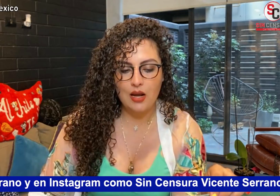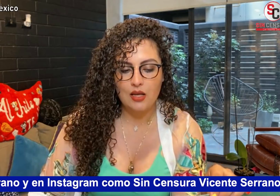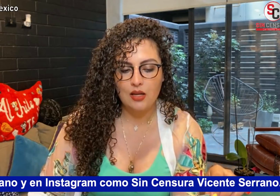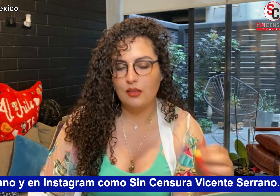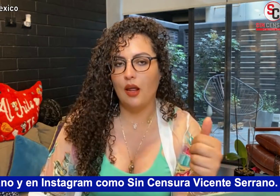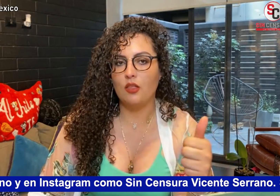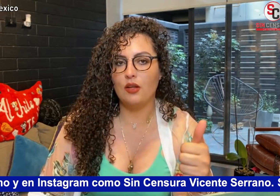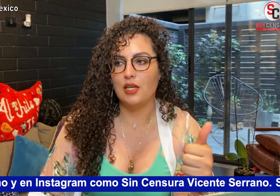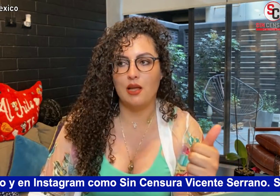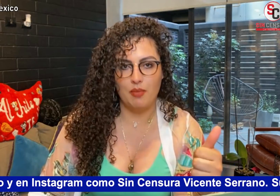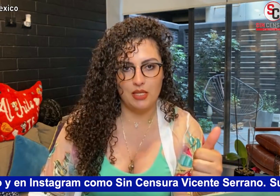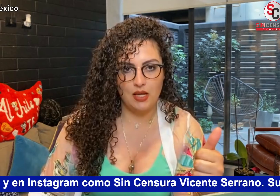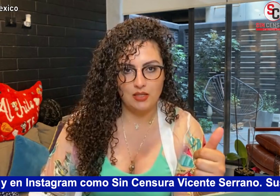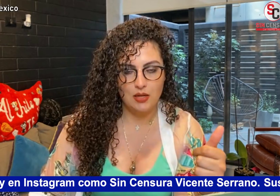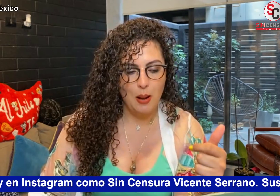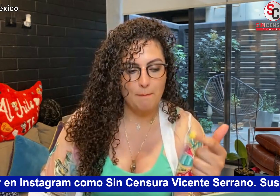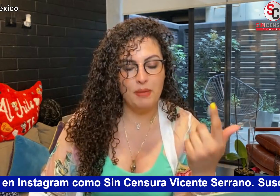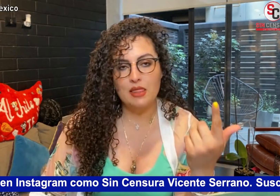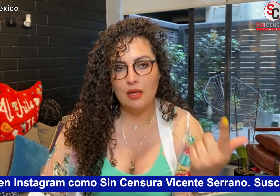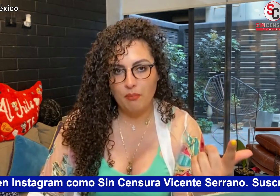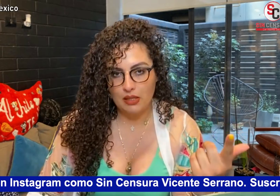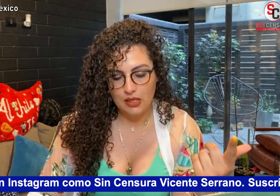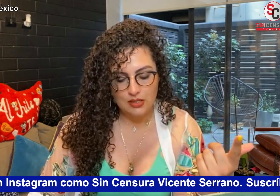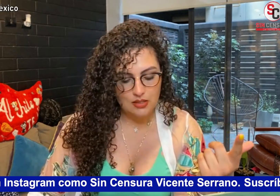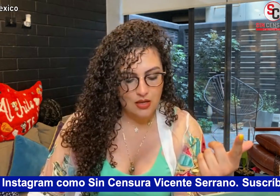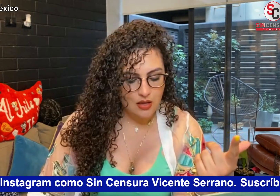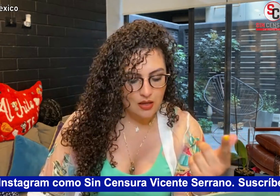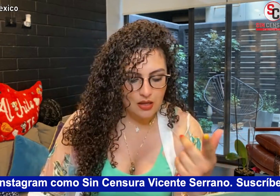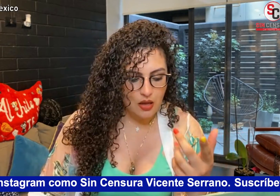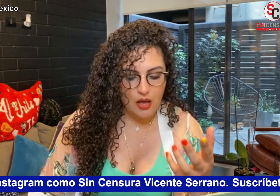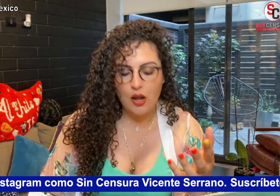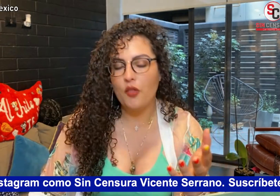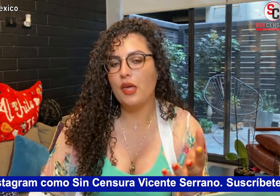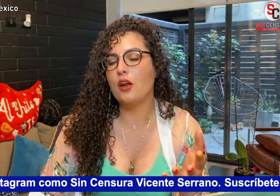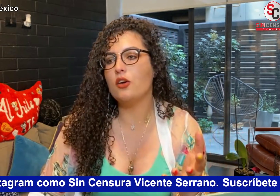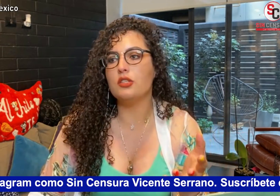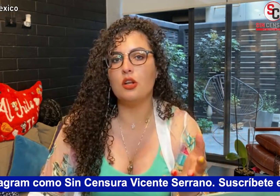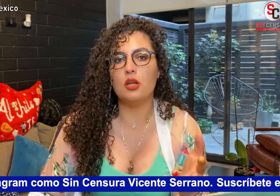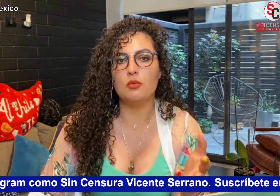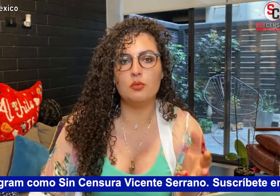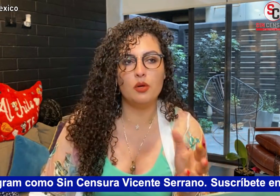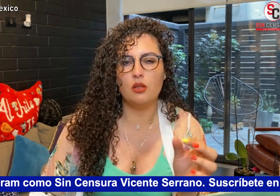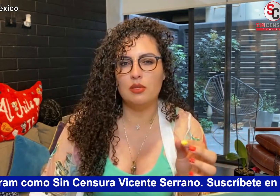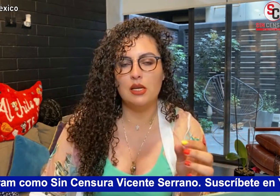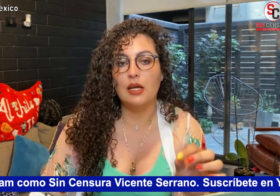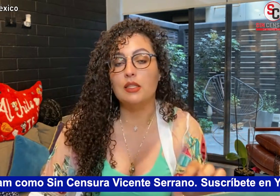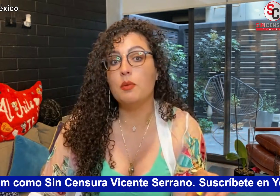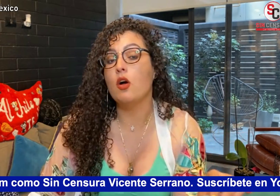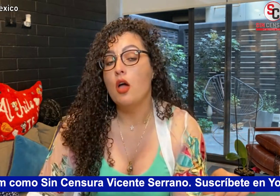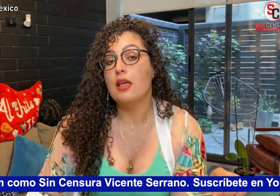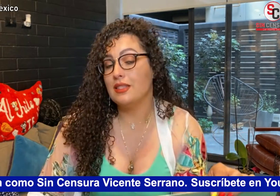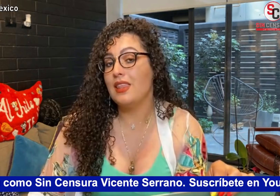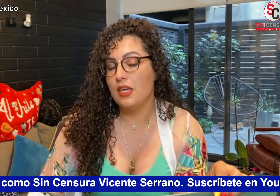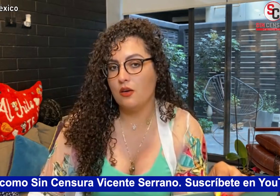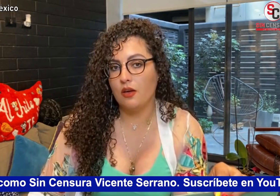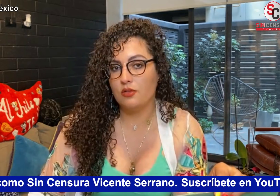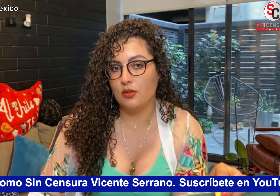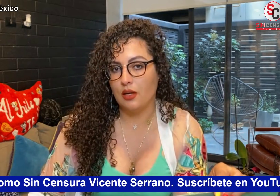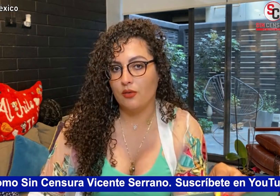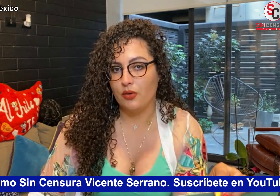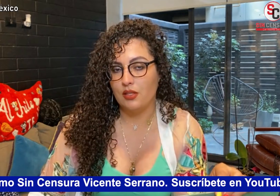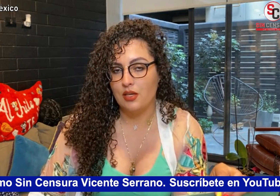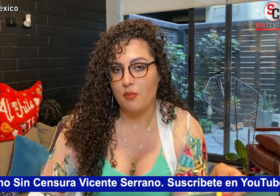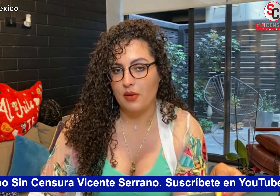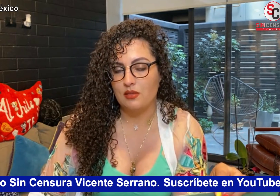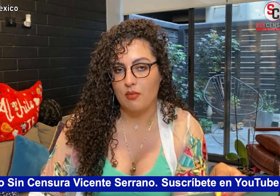que eran traidores a la patria, vendepatrias. Lo dijeron con sinónimos y un poquito más elegantes, pero se dijo esto